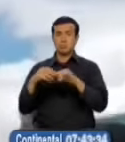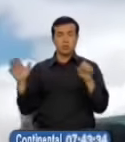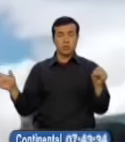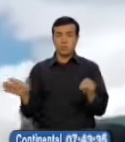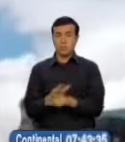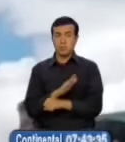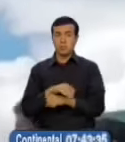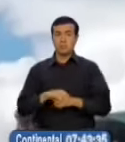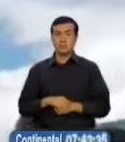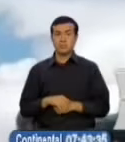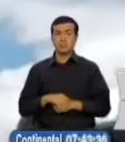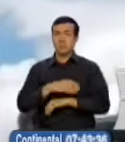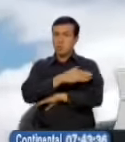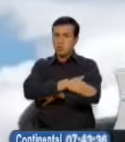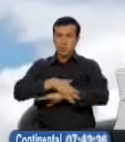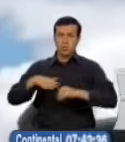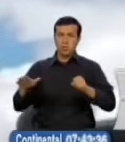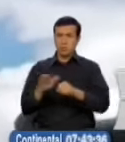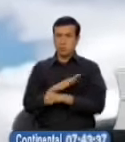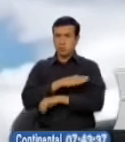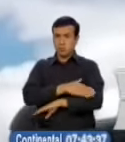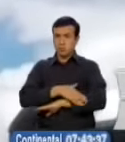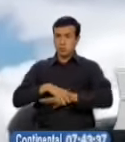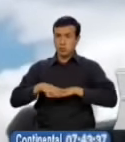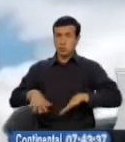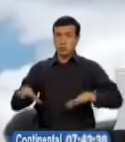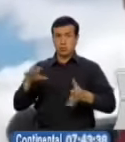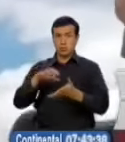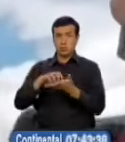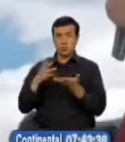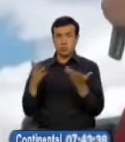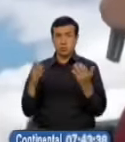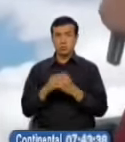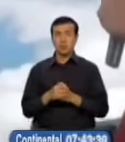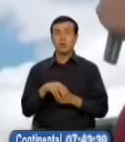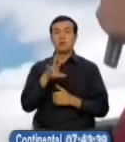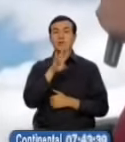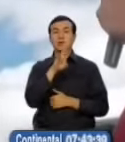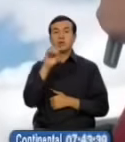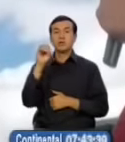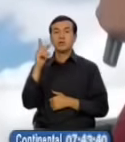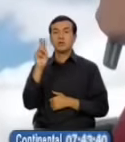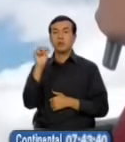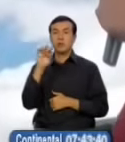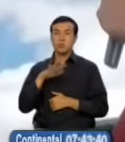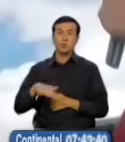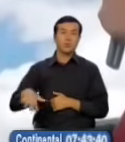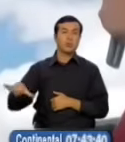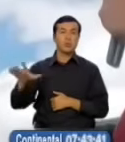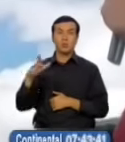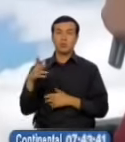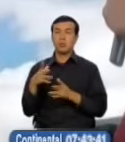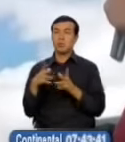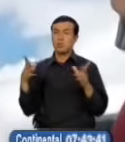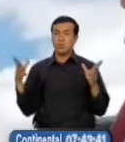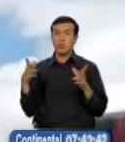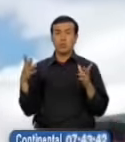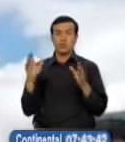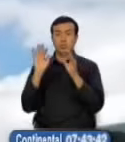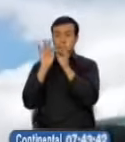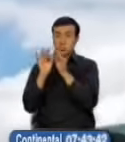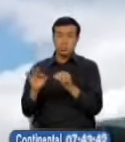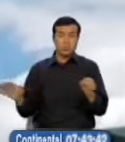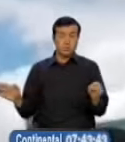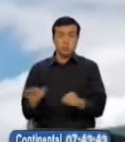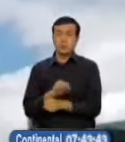completar la red vial de esta provincia. 700 kilómetros de caminos personales todavía